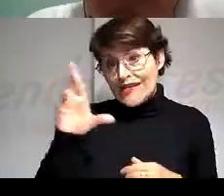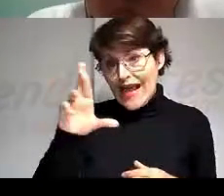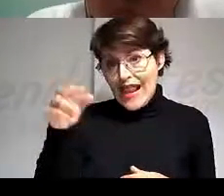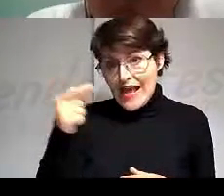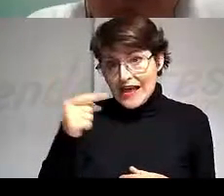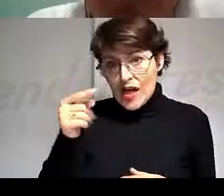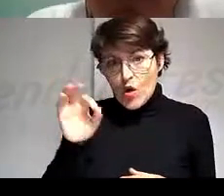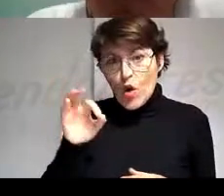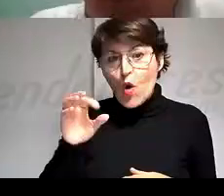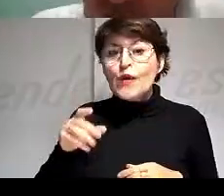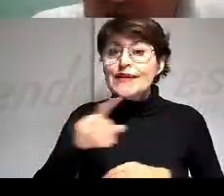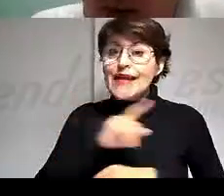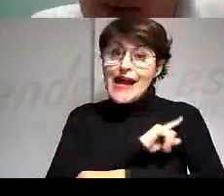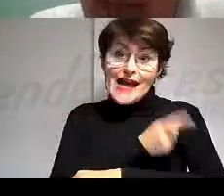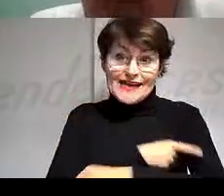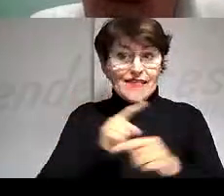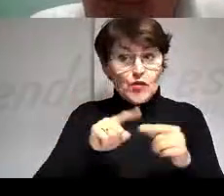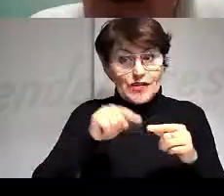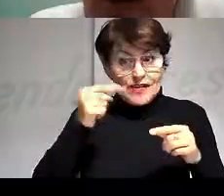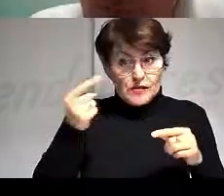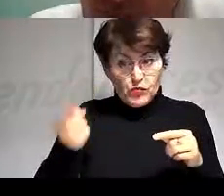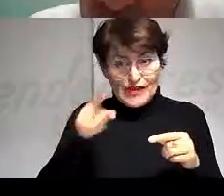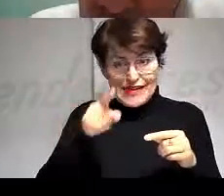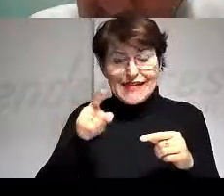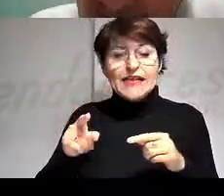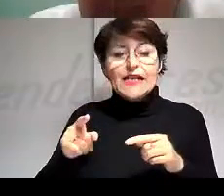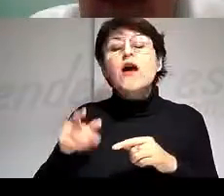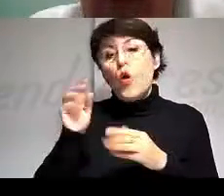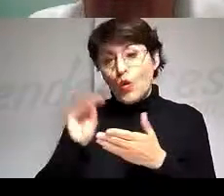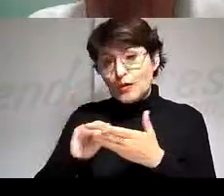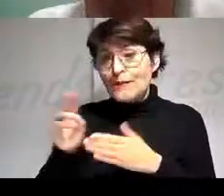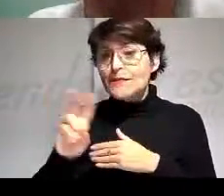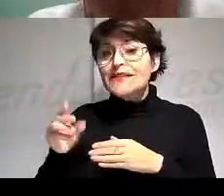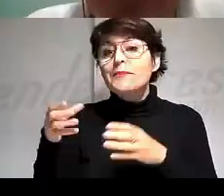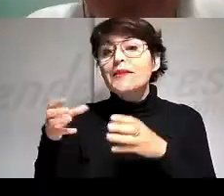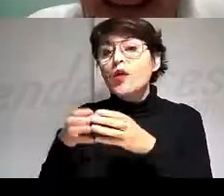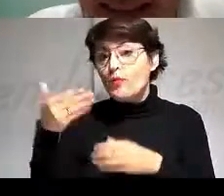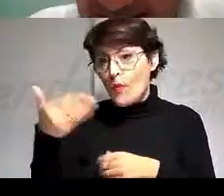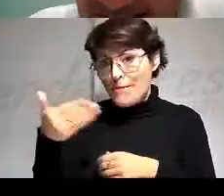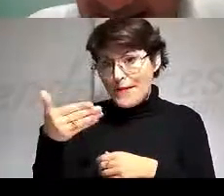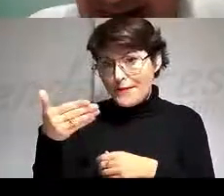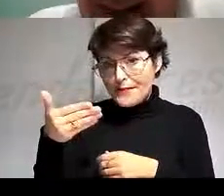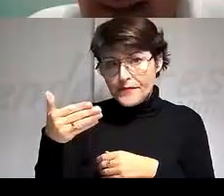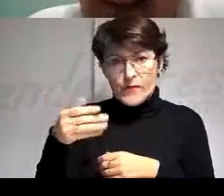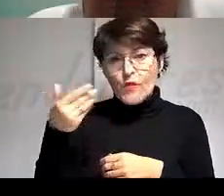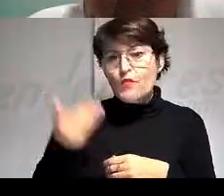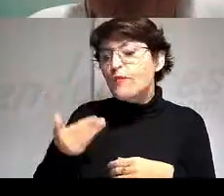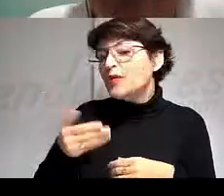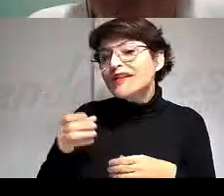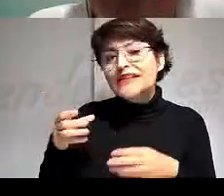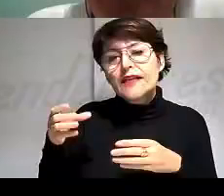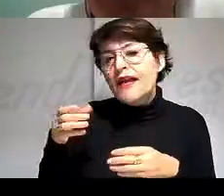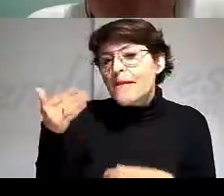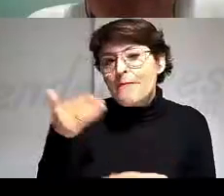del ejercicio, lo que vamos a encontrar, volvemos a encontrar vitaminas del grupo B. Pensad que es esencial